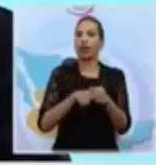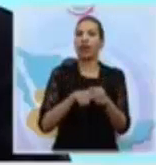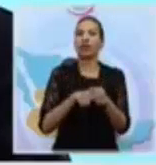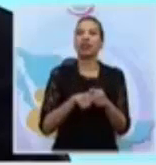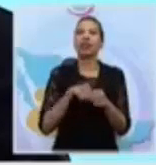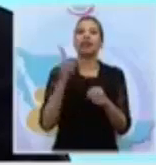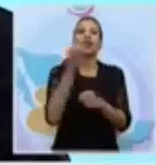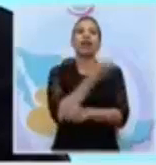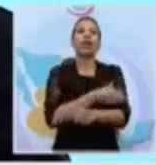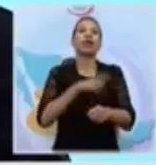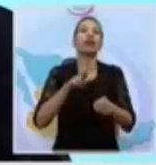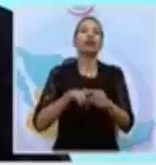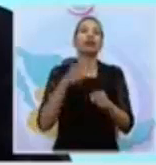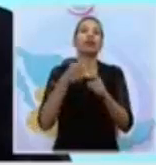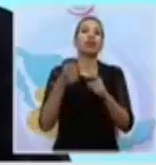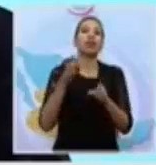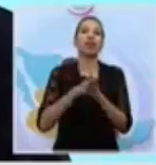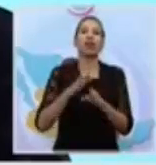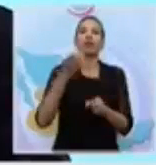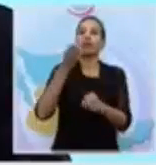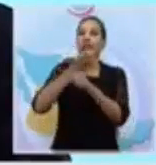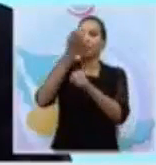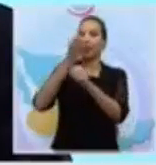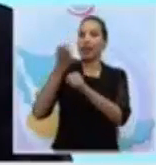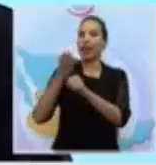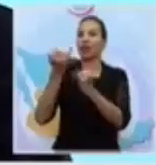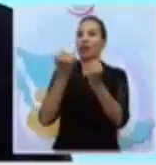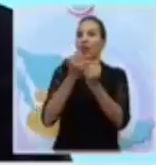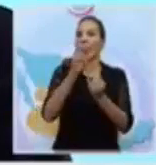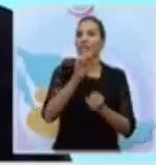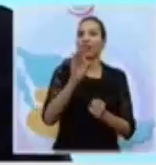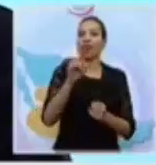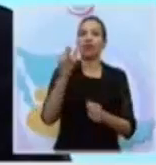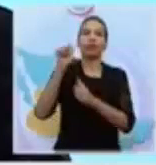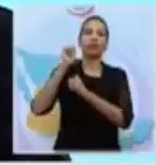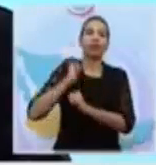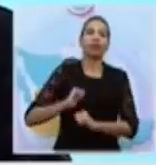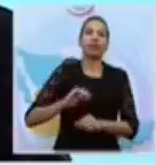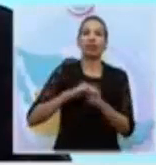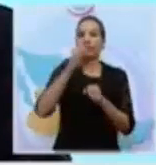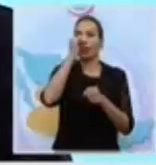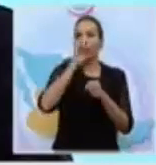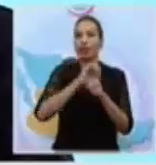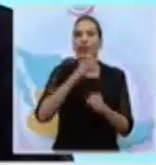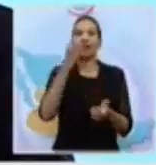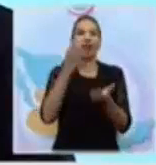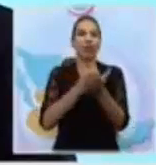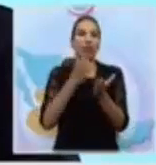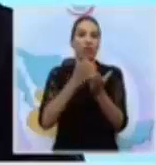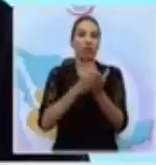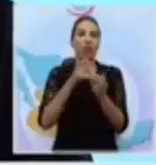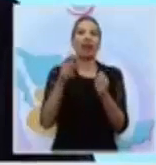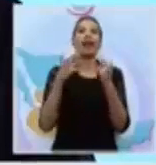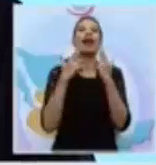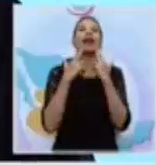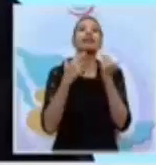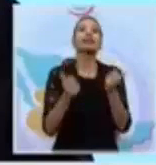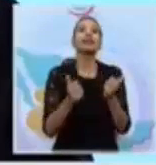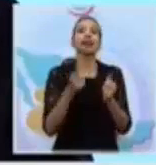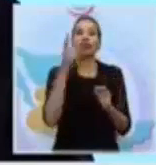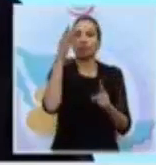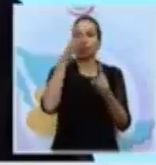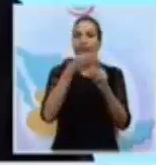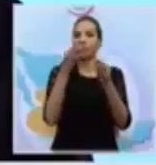de coordinación con estados y Distrito Federal. El papel de las secretarías de lo económico, sobre todo de Hacienda, es